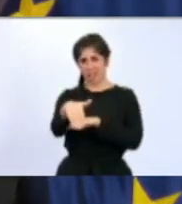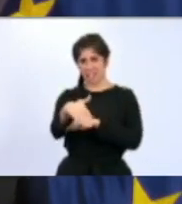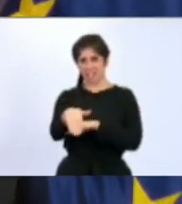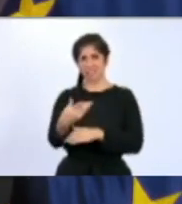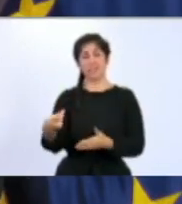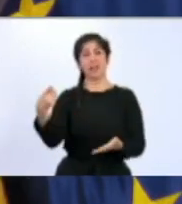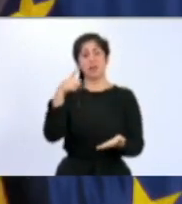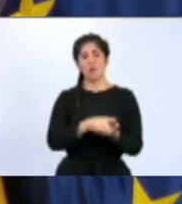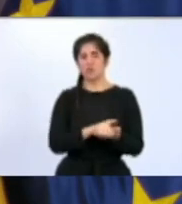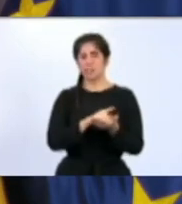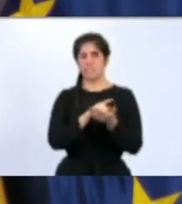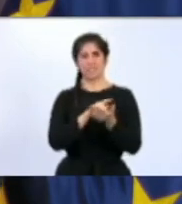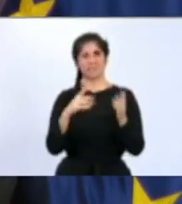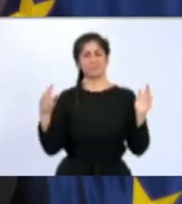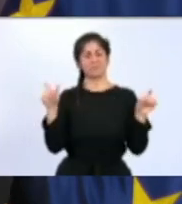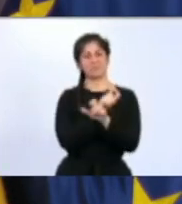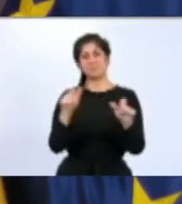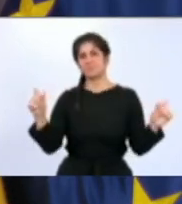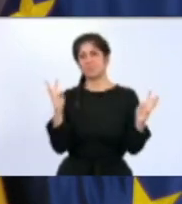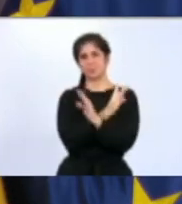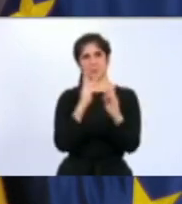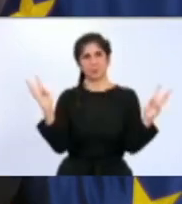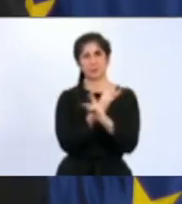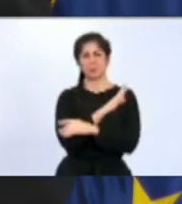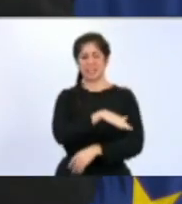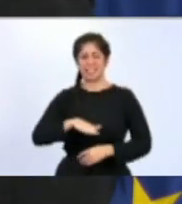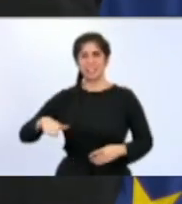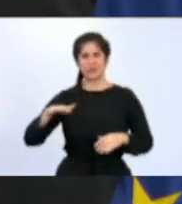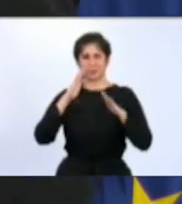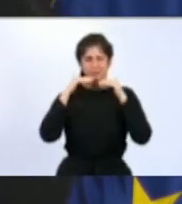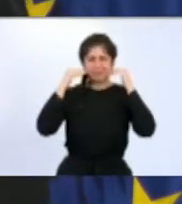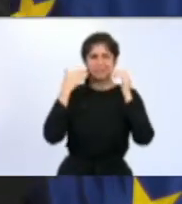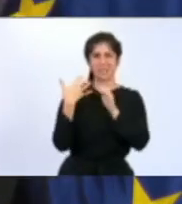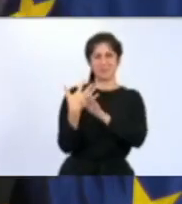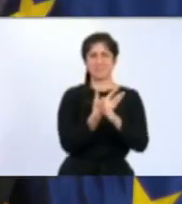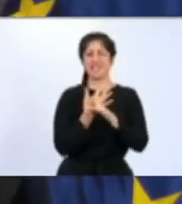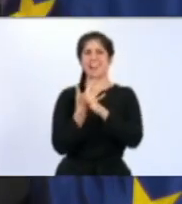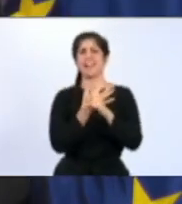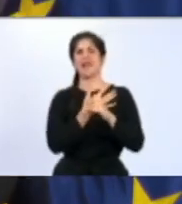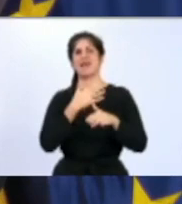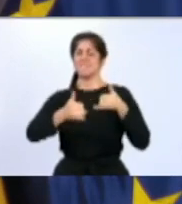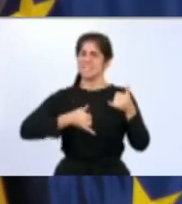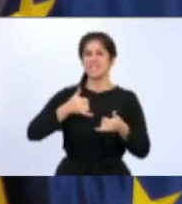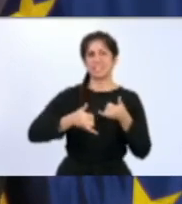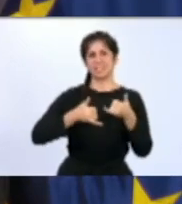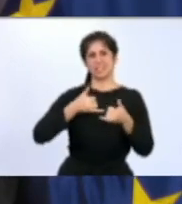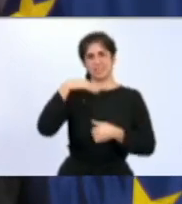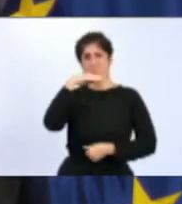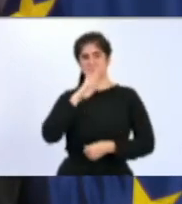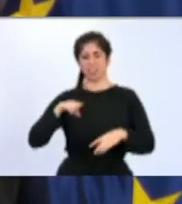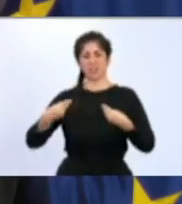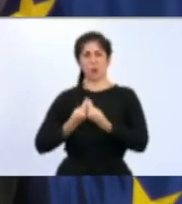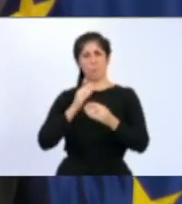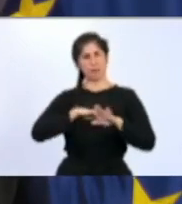de nuevo se sonríe con niños que juegan y que salen con sus bicicletas y con sus padres para hacer un paseo